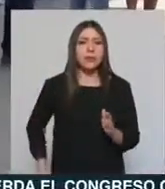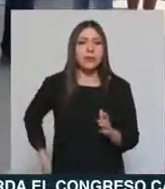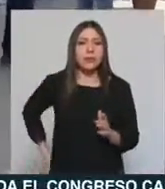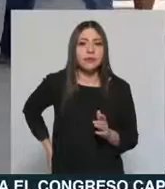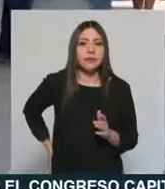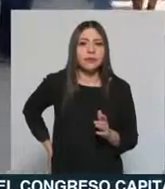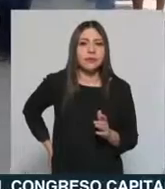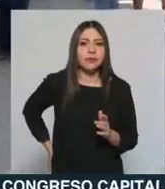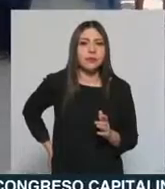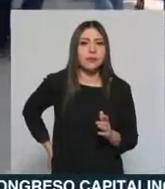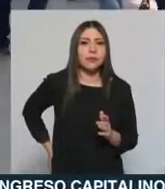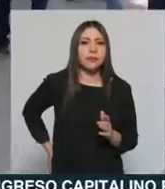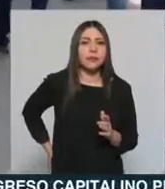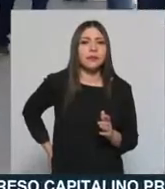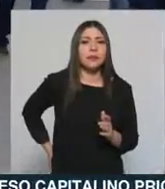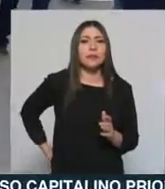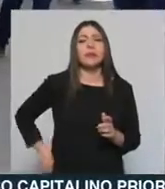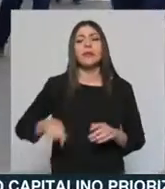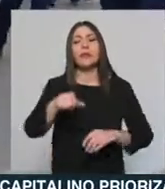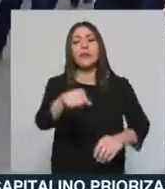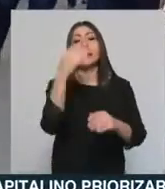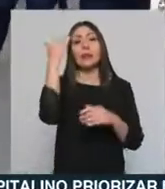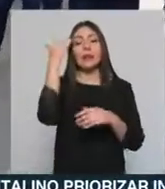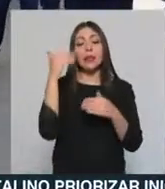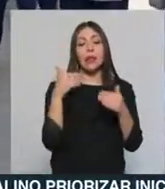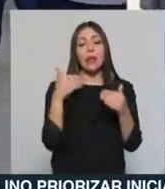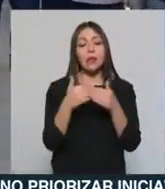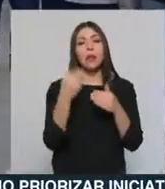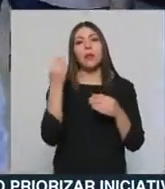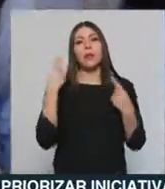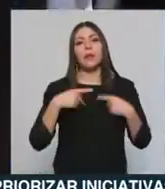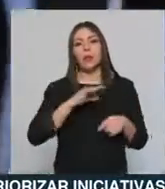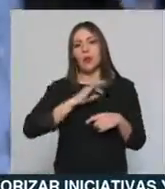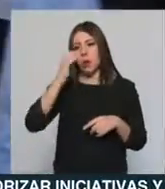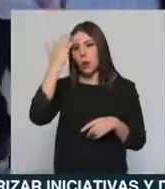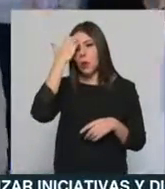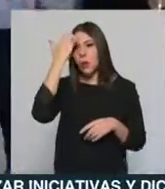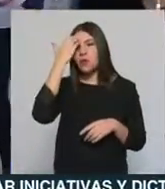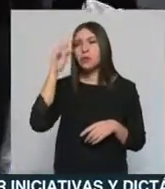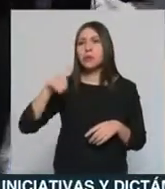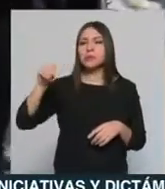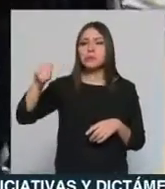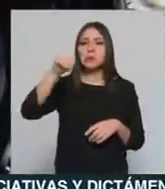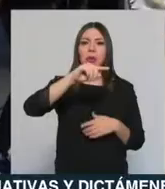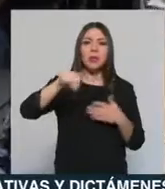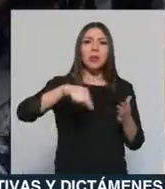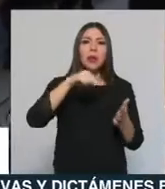capitalinos tendrán tiempo libre para descansar o conocer lugares interesantes en la Ciudad de México.